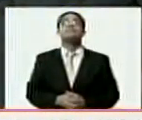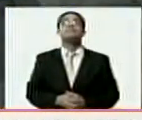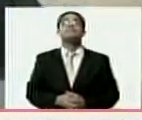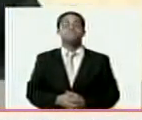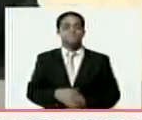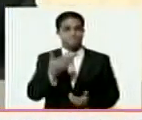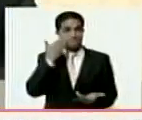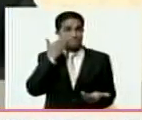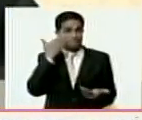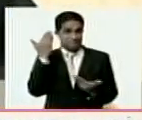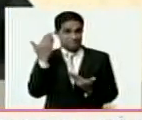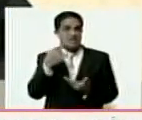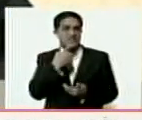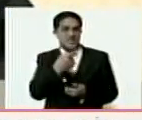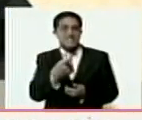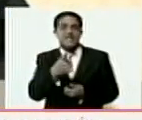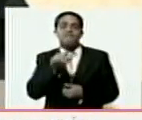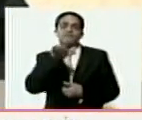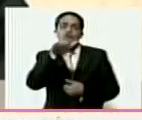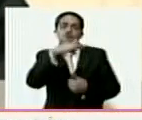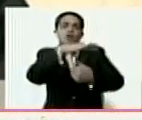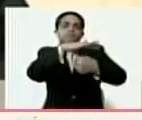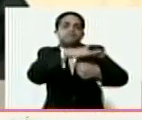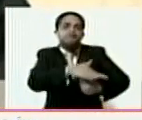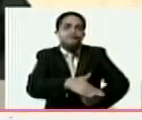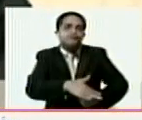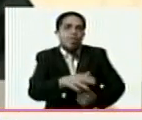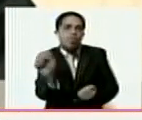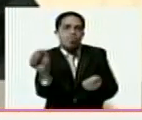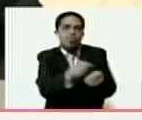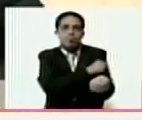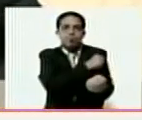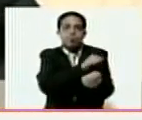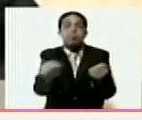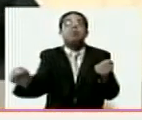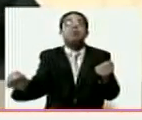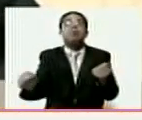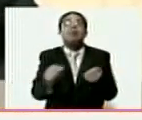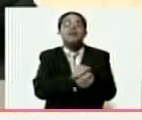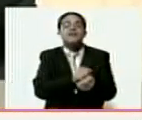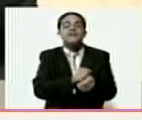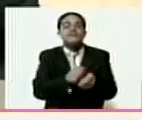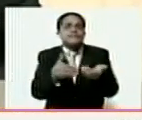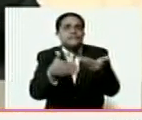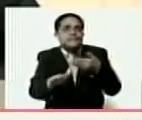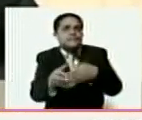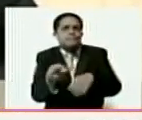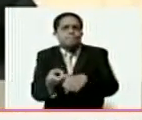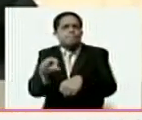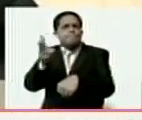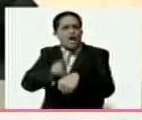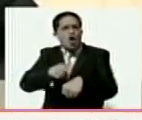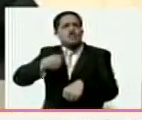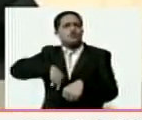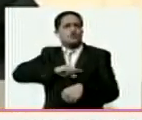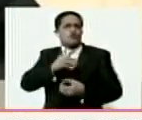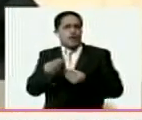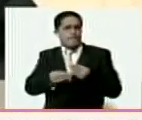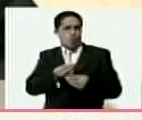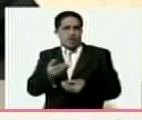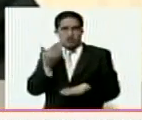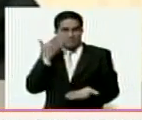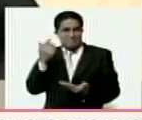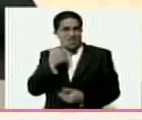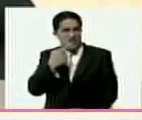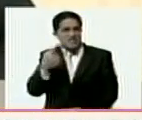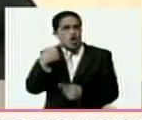Se le aplastará y se le destruirá. Lo que viene es peor a lo que hemos hecho. Dice